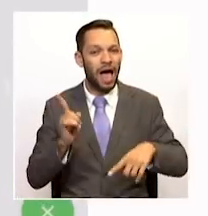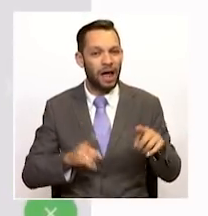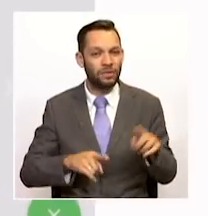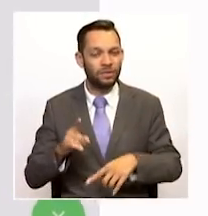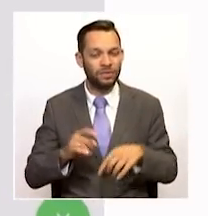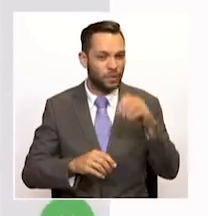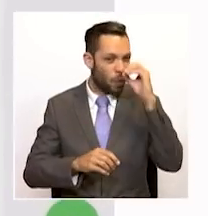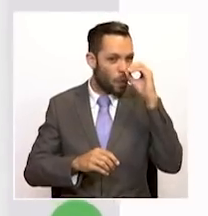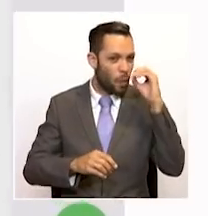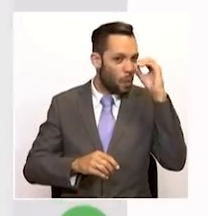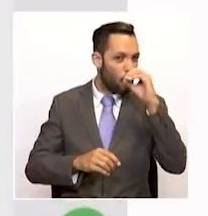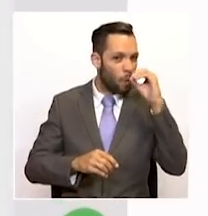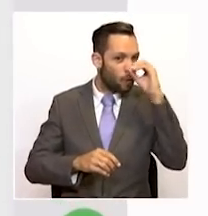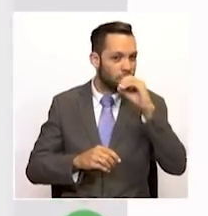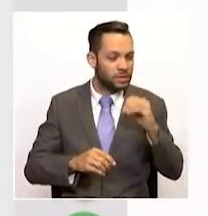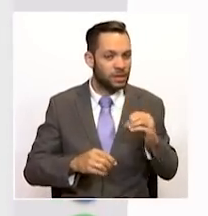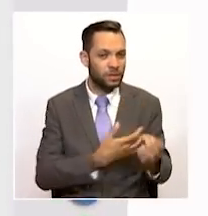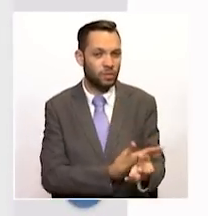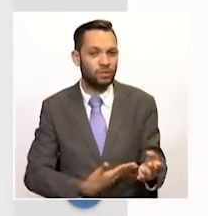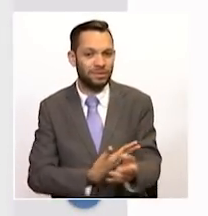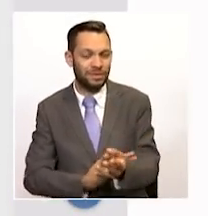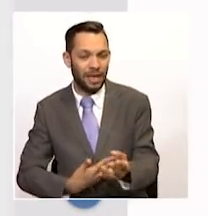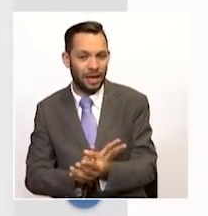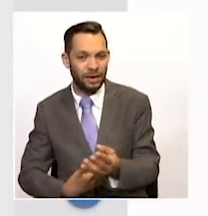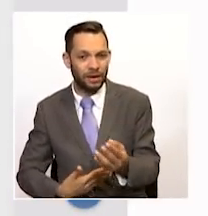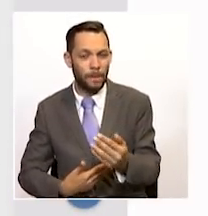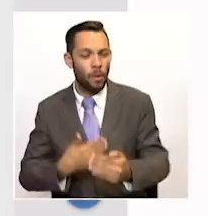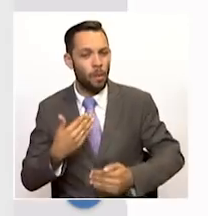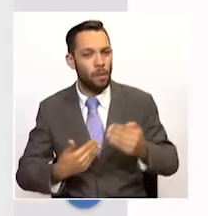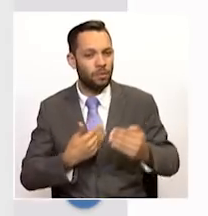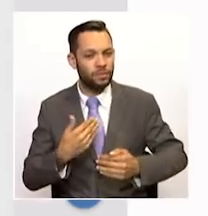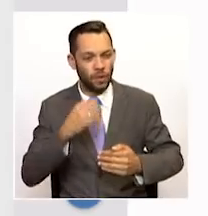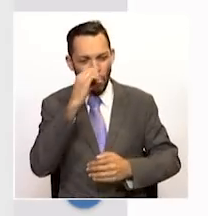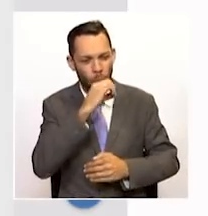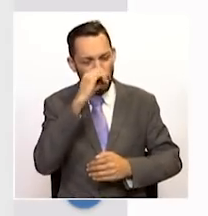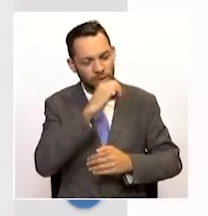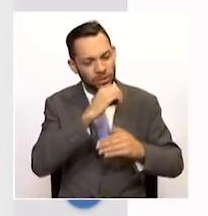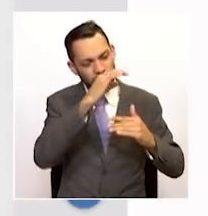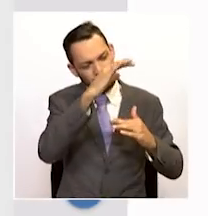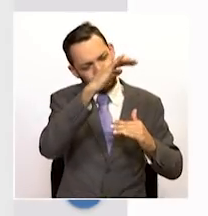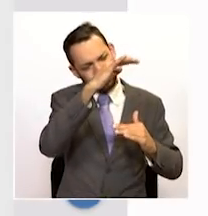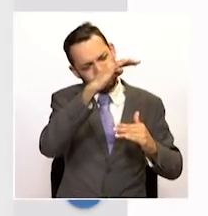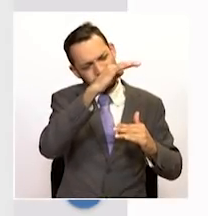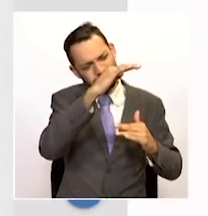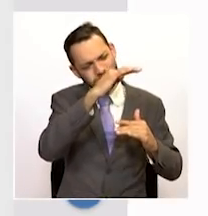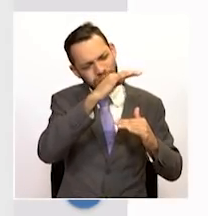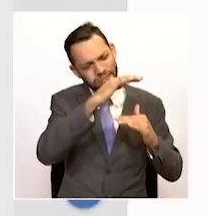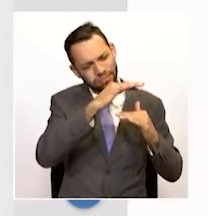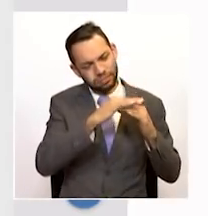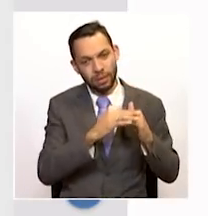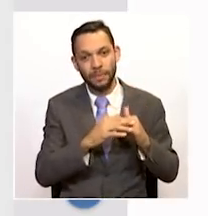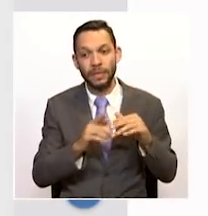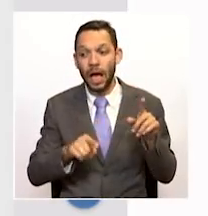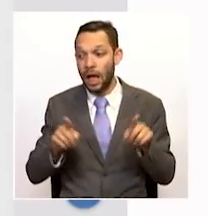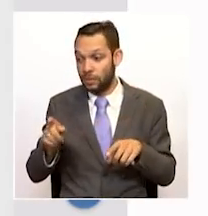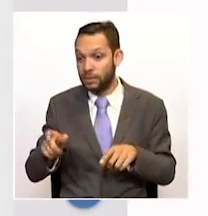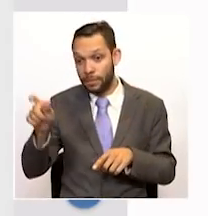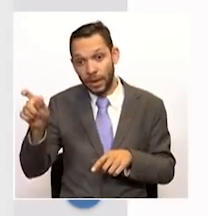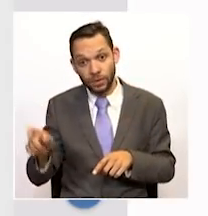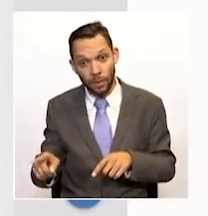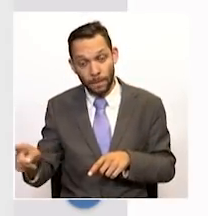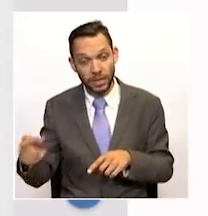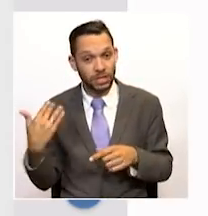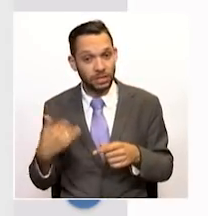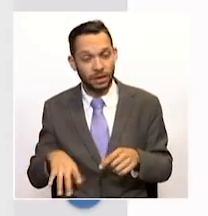oxígeno y esa sangre sin oxígeno donde disminuye la oxigenación del paciente por eso ustedes pueden ver que muchas de ellas vienen